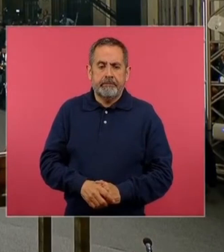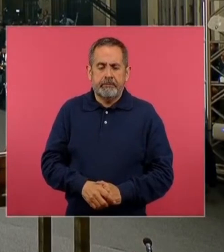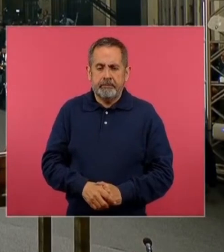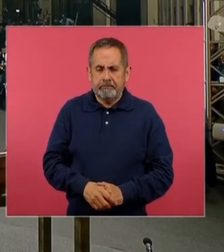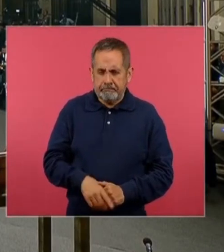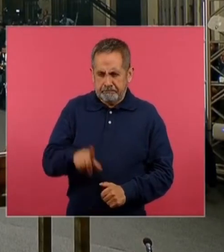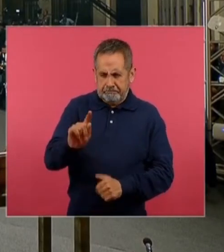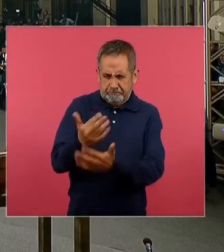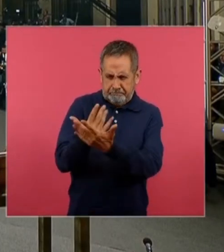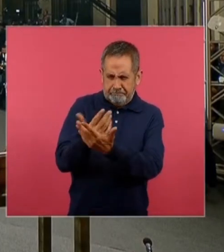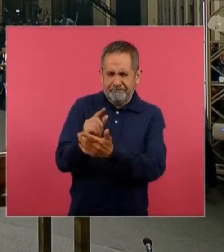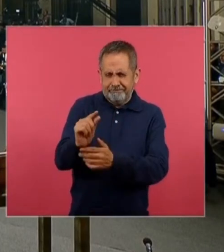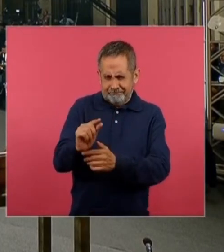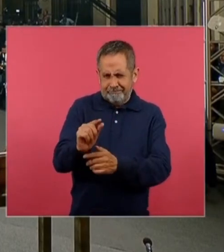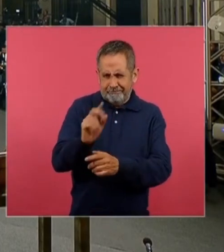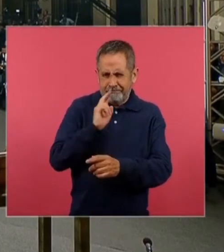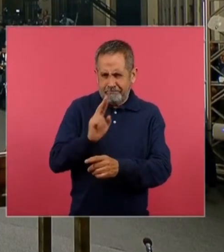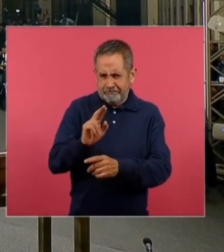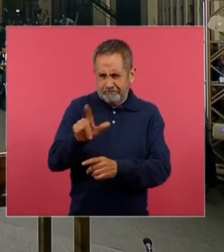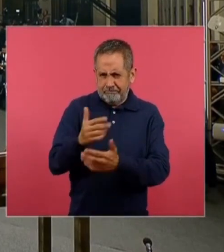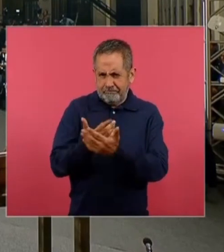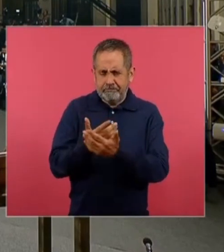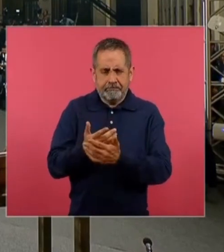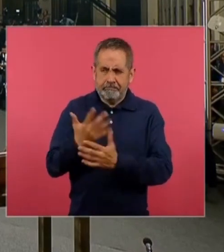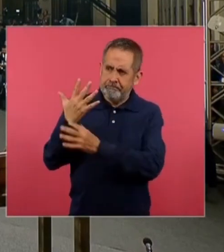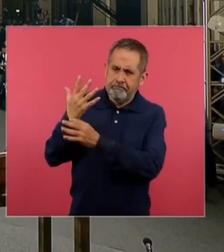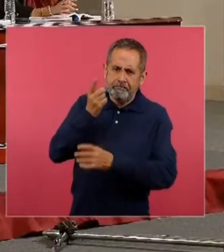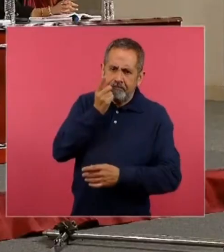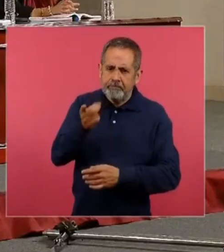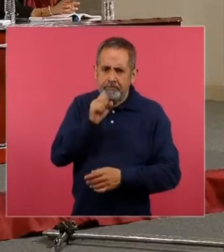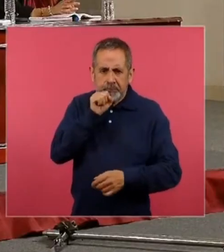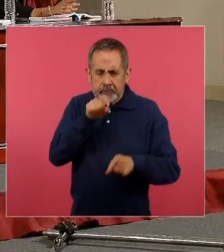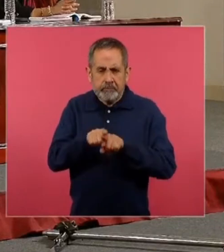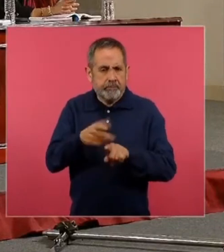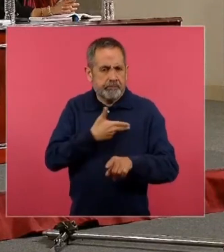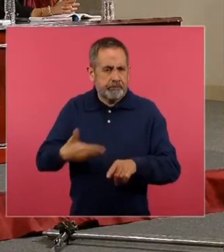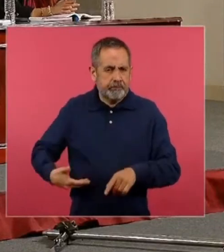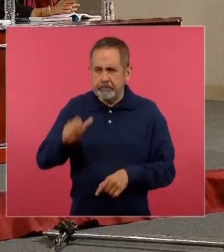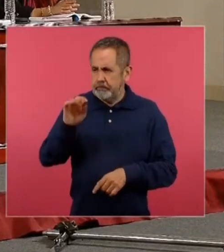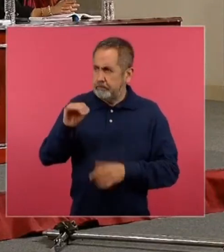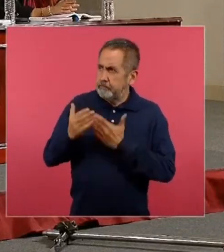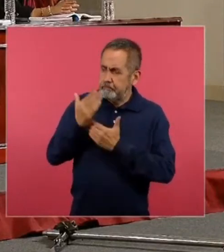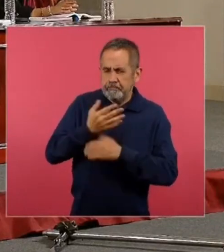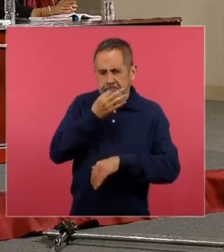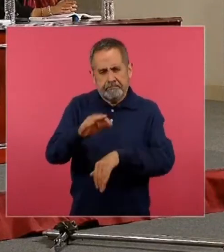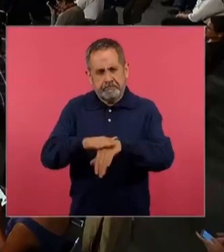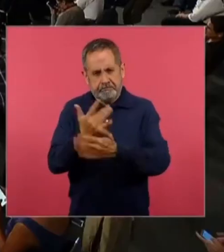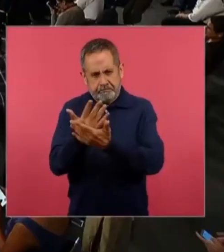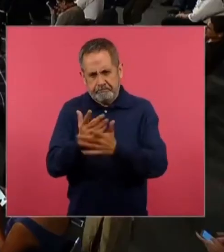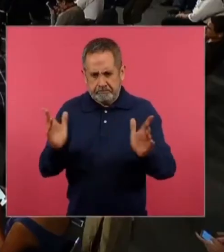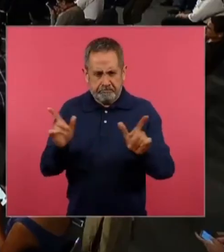Vamos a esperarnos un poco. Vamos a esperarnos tal y como lo dijo el señor presidente hoy en la mañana, ¿sí? Bien.